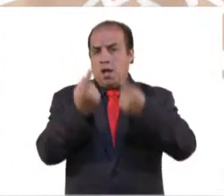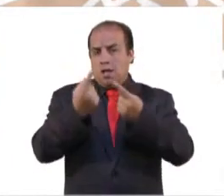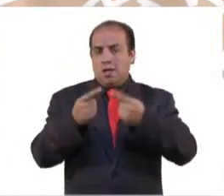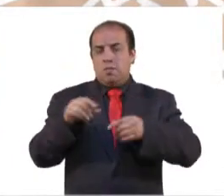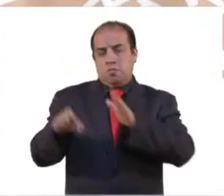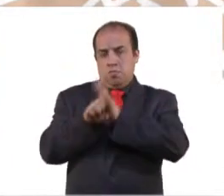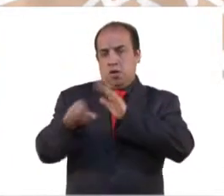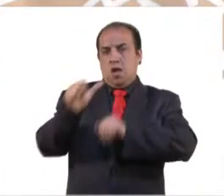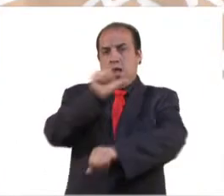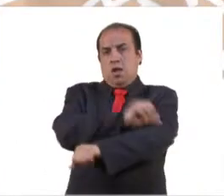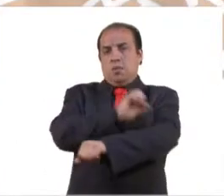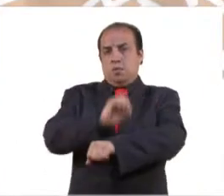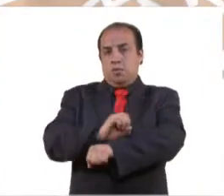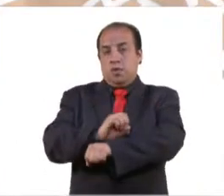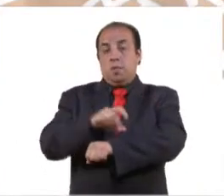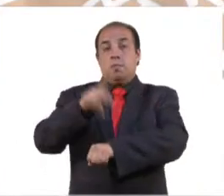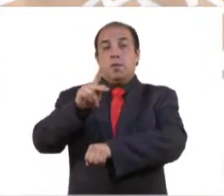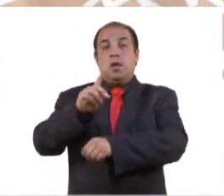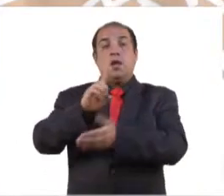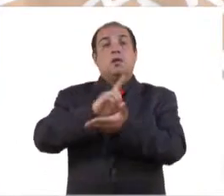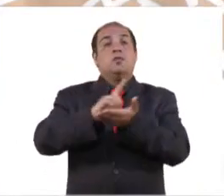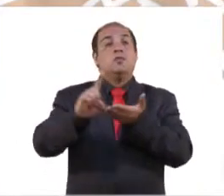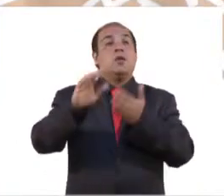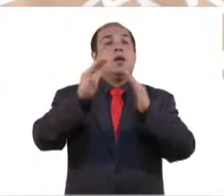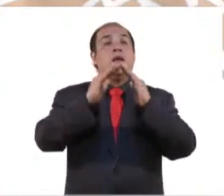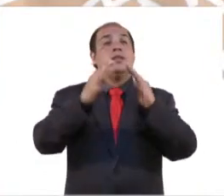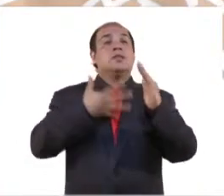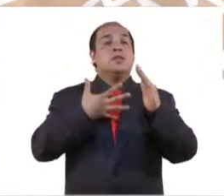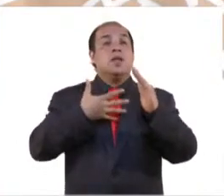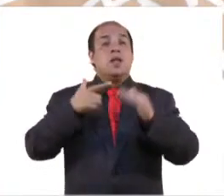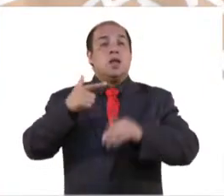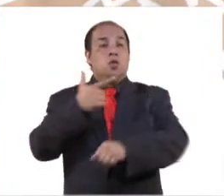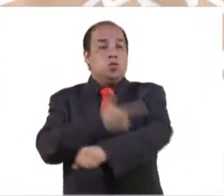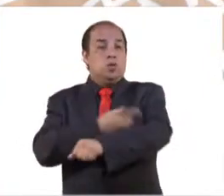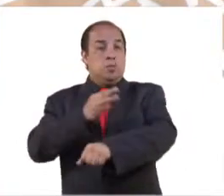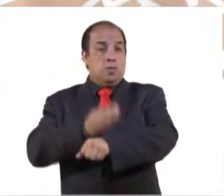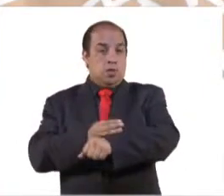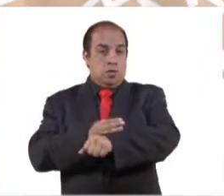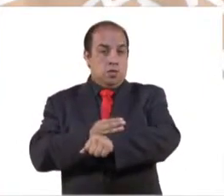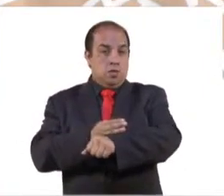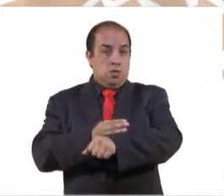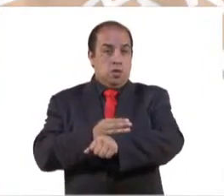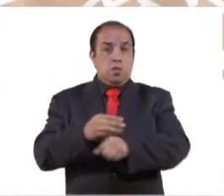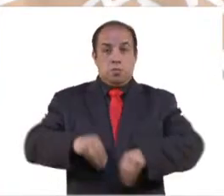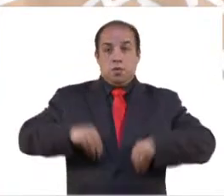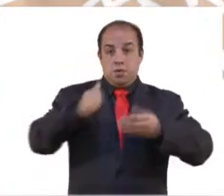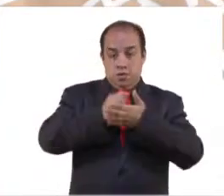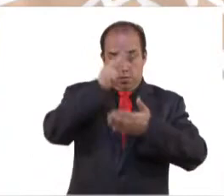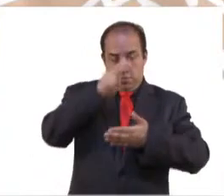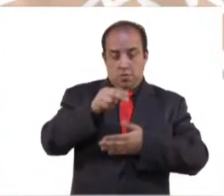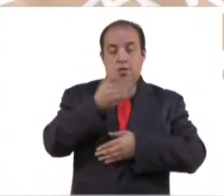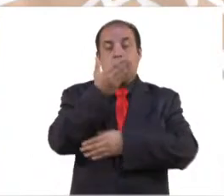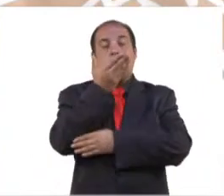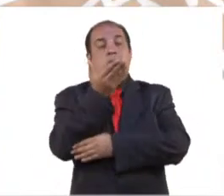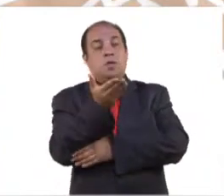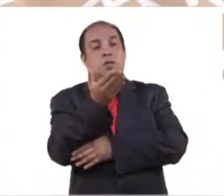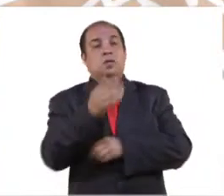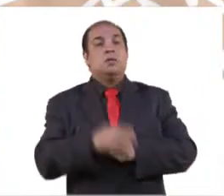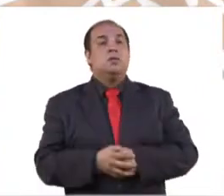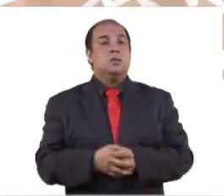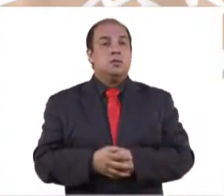en Álvaro Obregón, pero el domicilio que nosotros tenemos es de la Gustavo Madero, si vive aquí en la Ciudad de México, le vamos a pedir